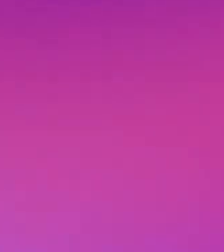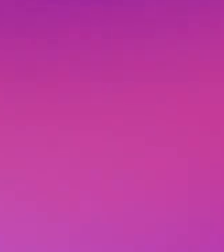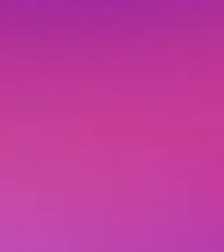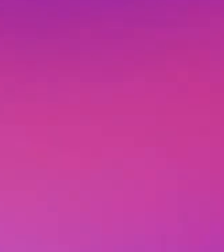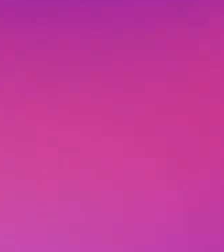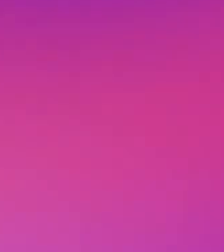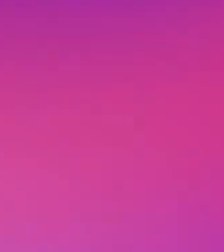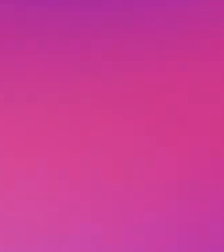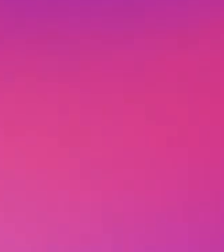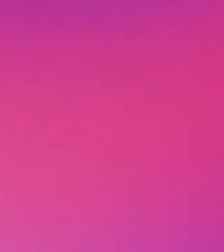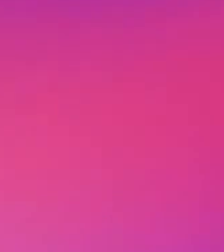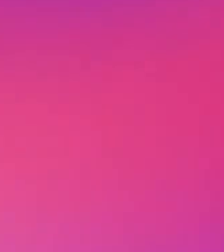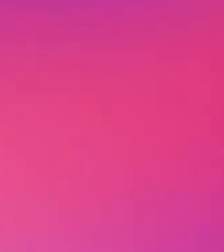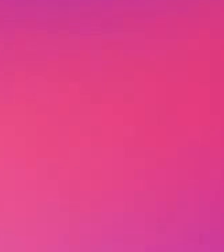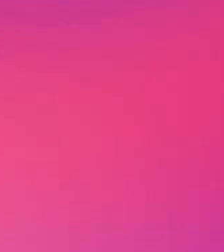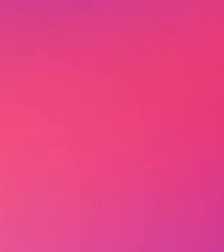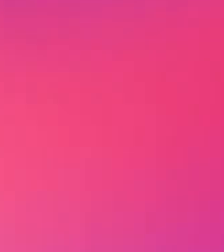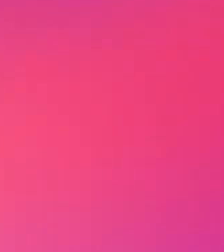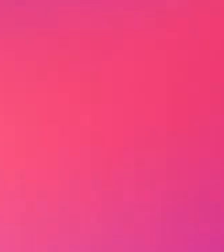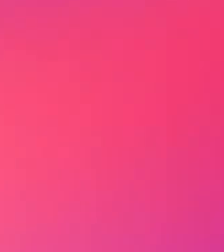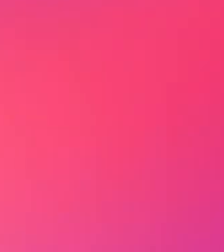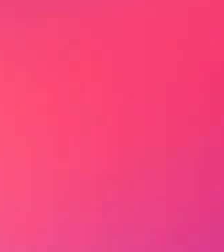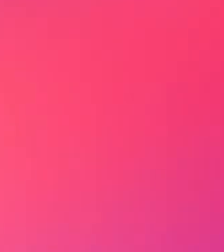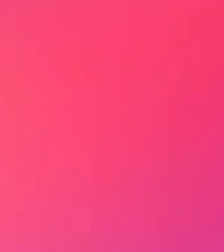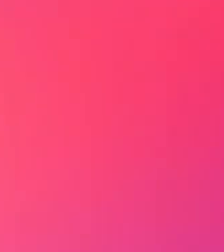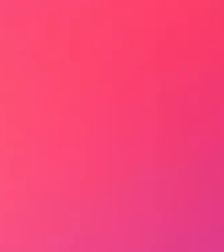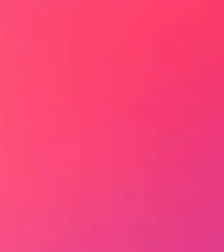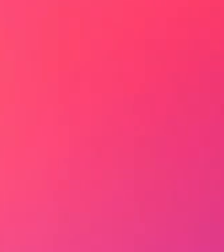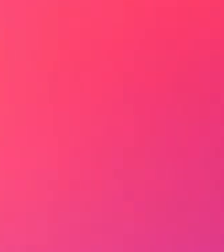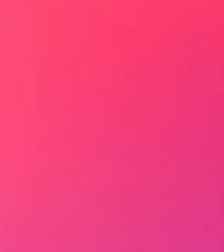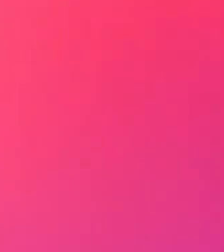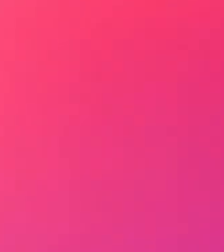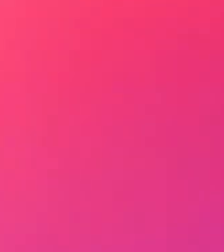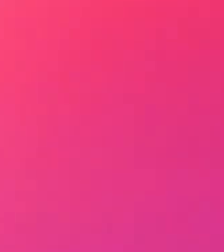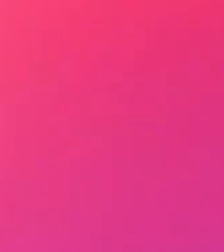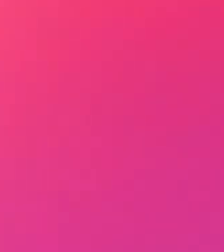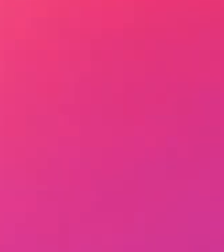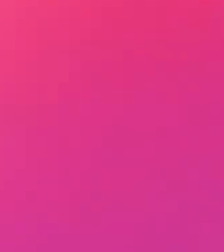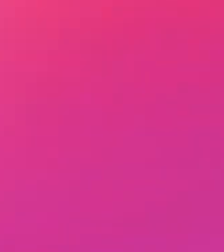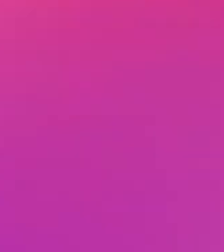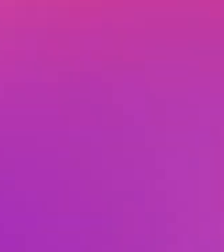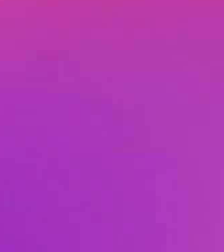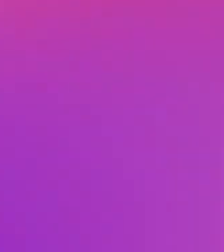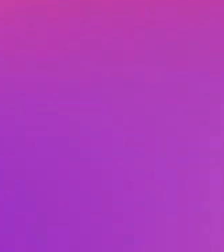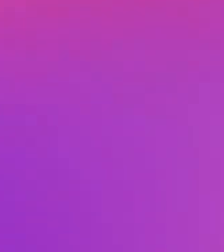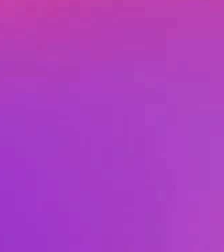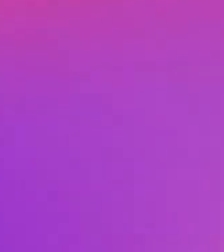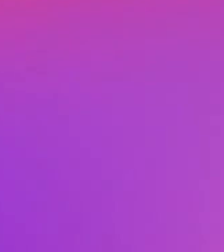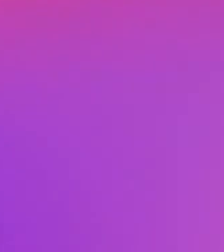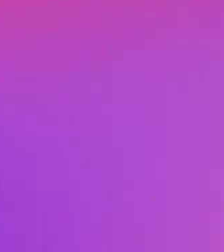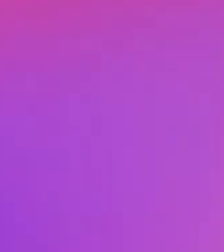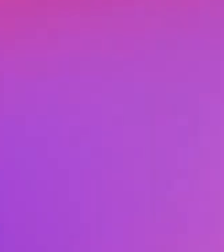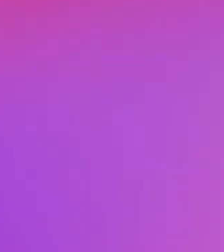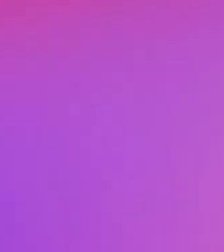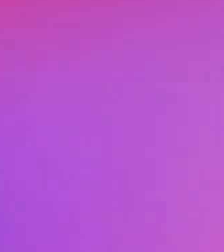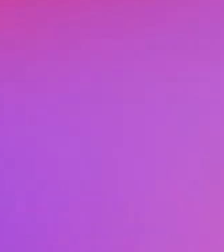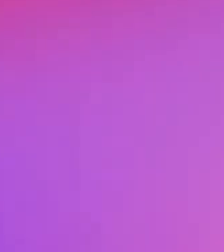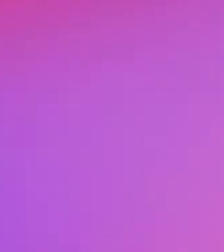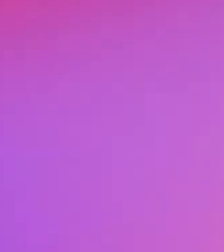siguiente periódico denominado Correo Virreinal, que iremos construyendo a lo largo de esta y la siguiente